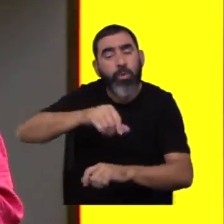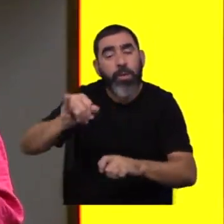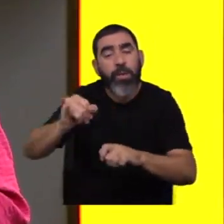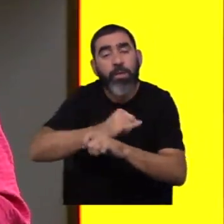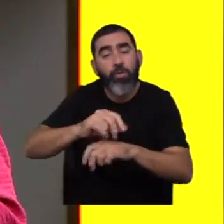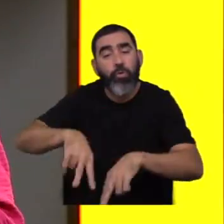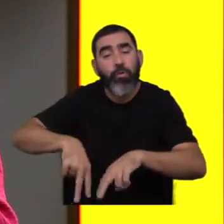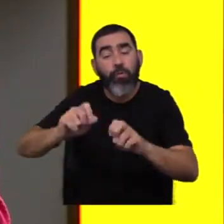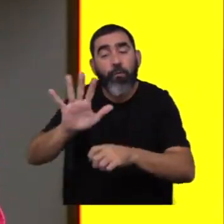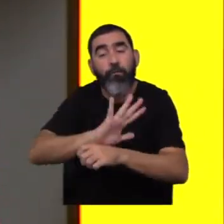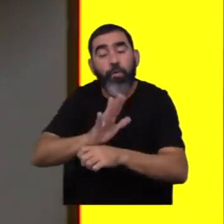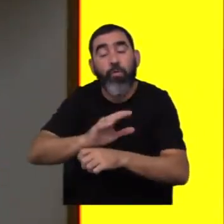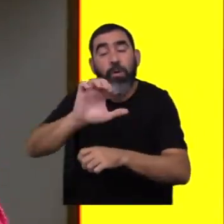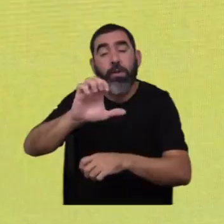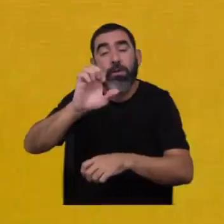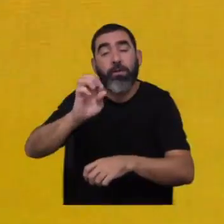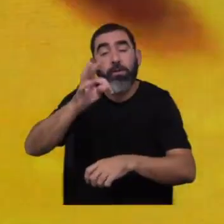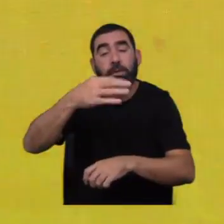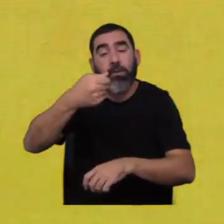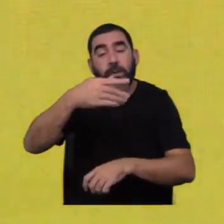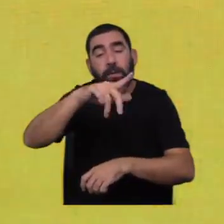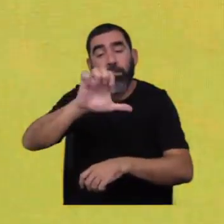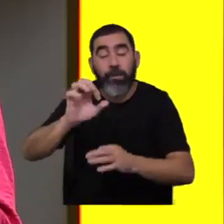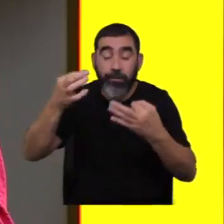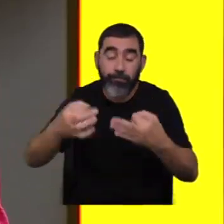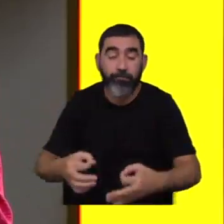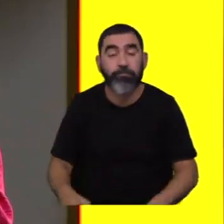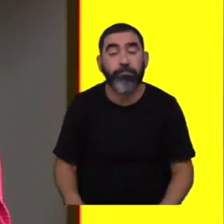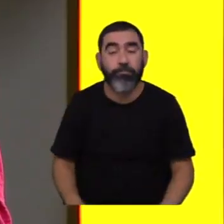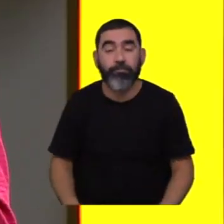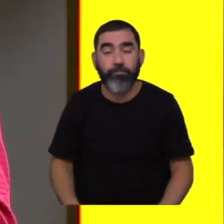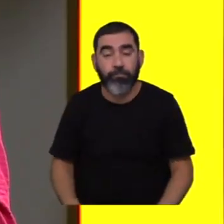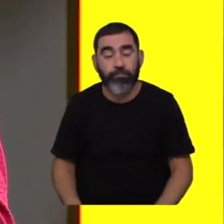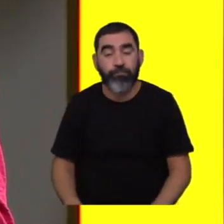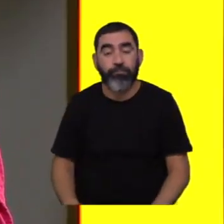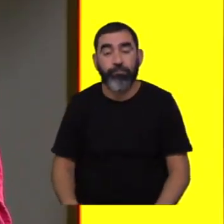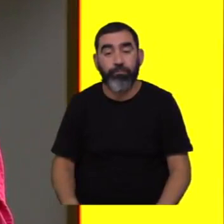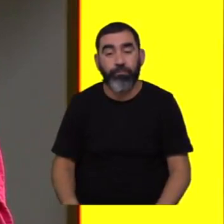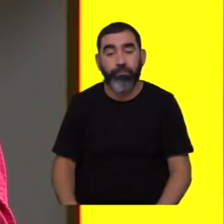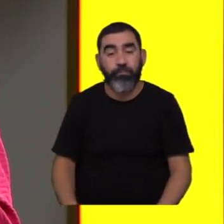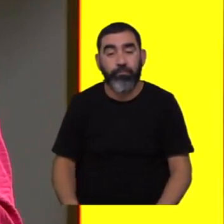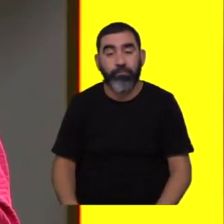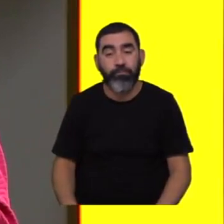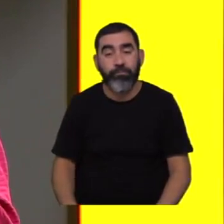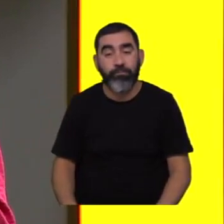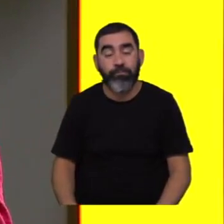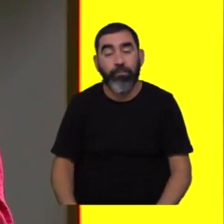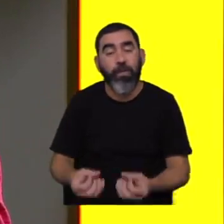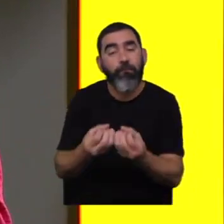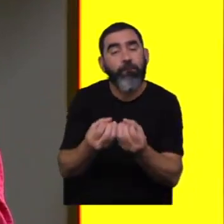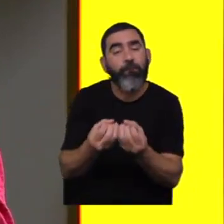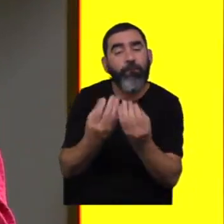de Investigaciones Biológicas Clemente Estable, para hacer honor al aniversario, exactamente. Y justamente vamos a hablar de